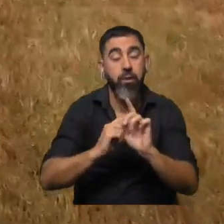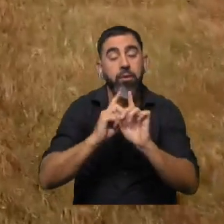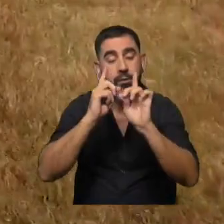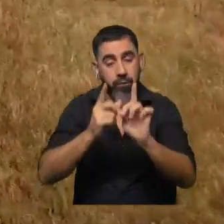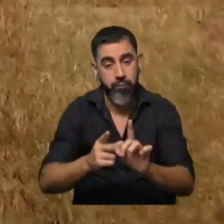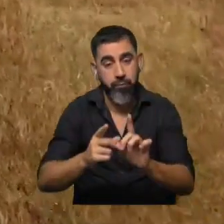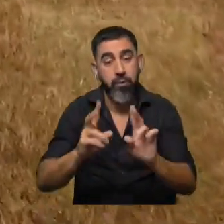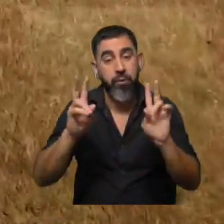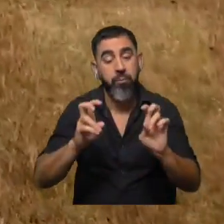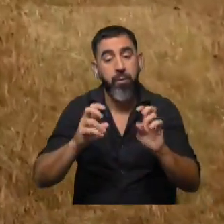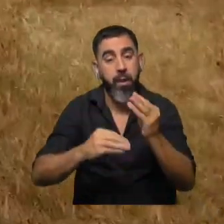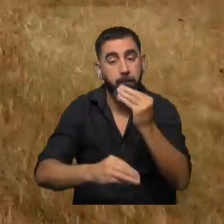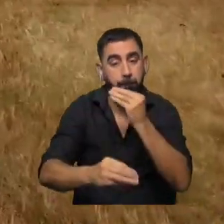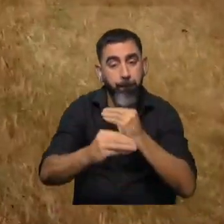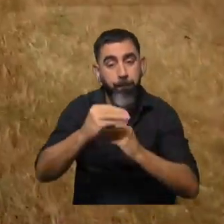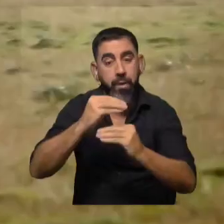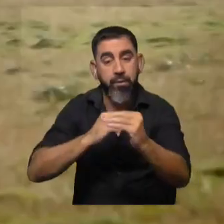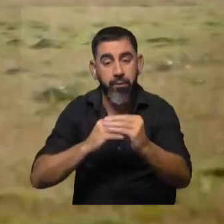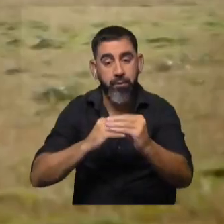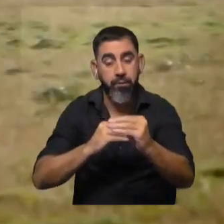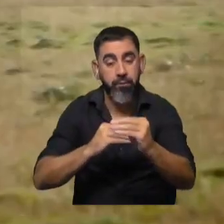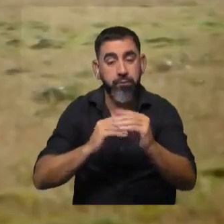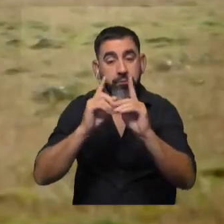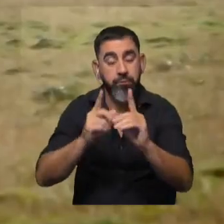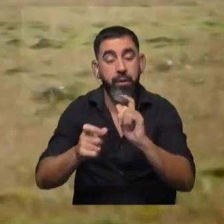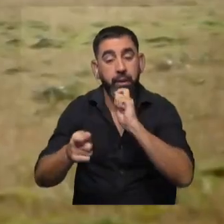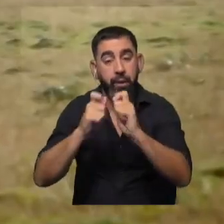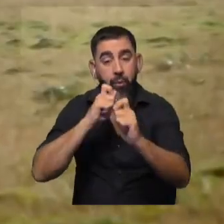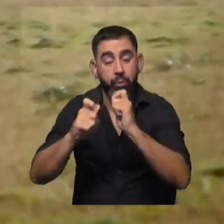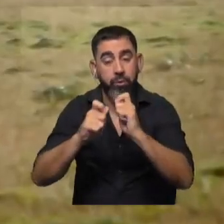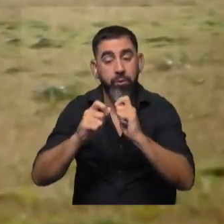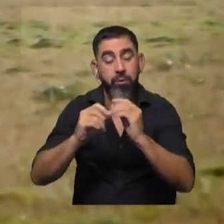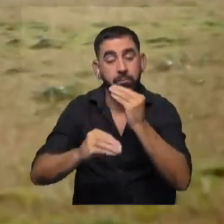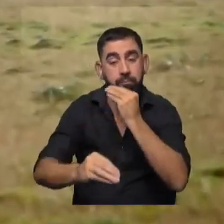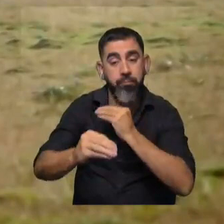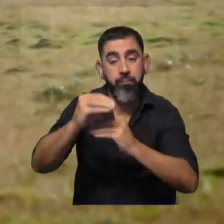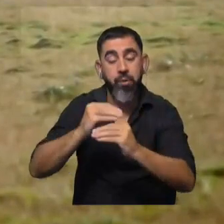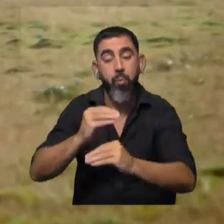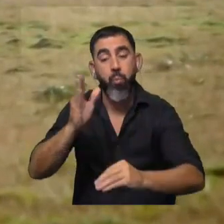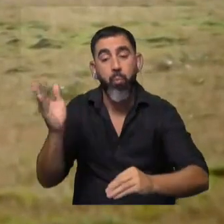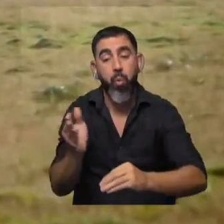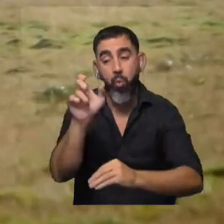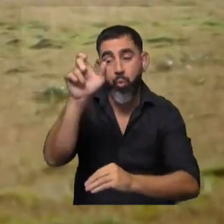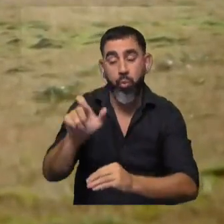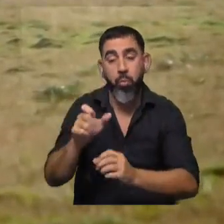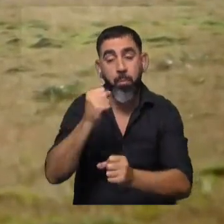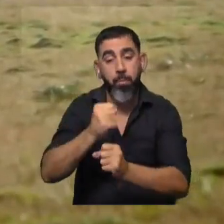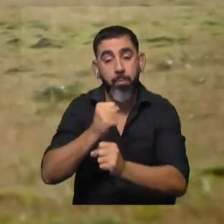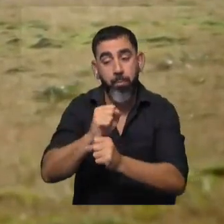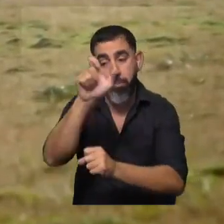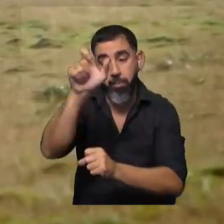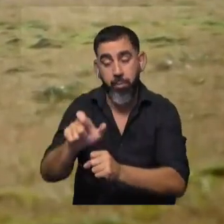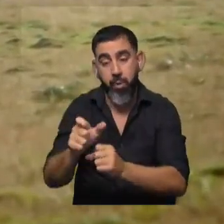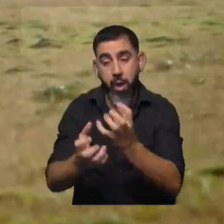también, desde el punto de vista empático y desde donde surge esta encuesta, ubicarnos en el productor rural, una persona que está trabajando con estos